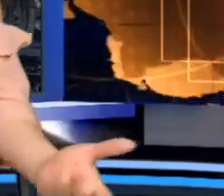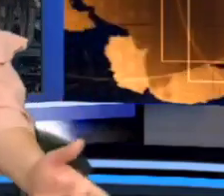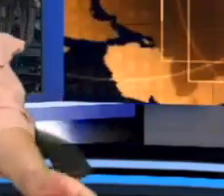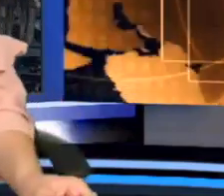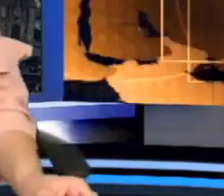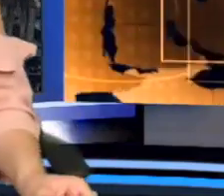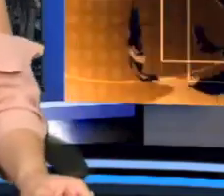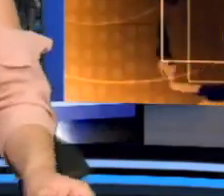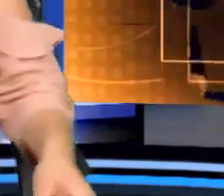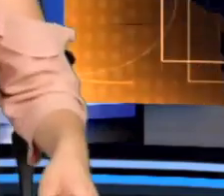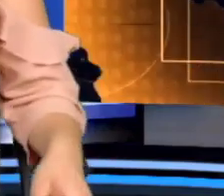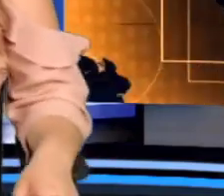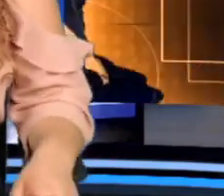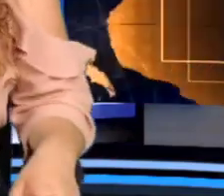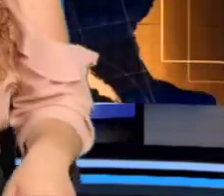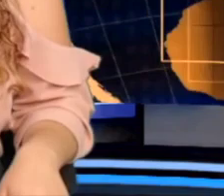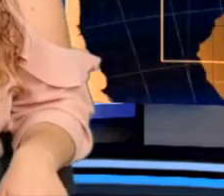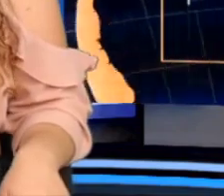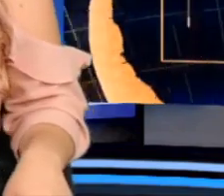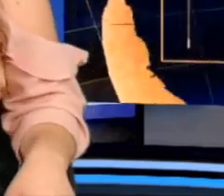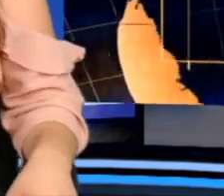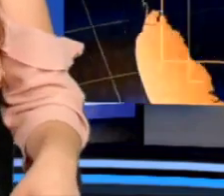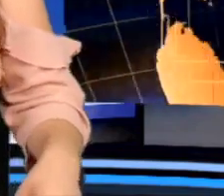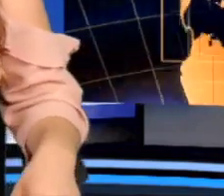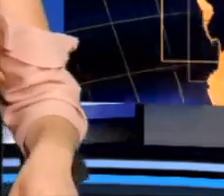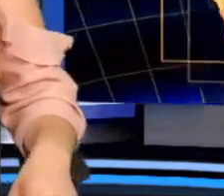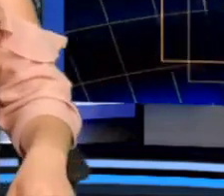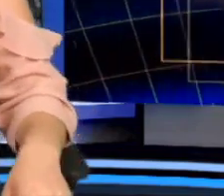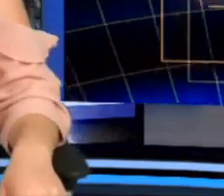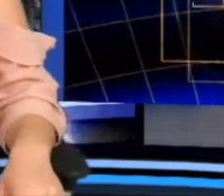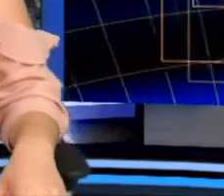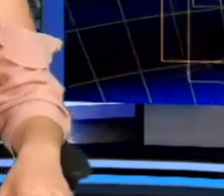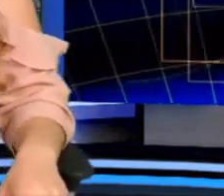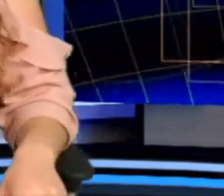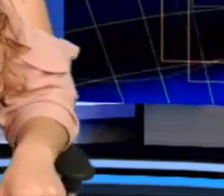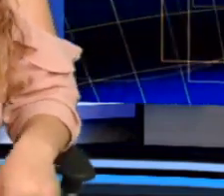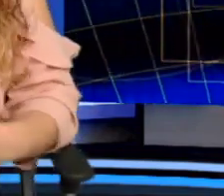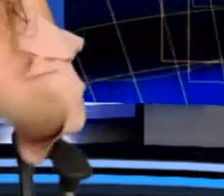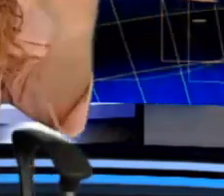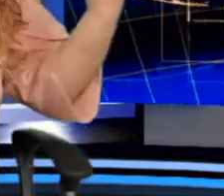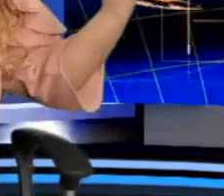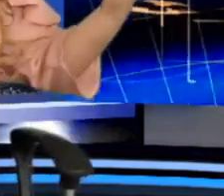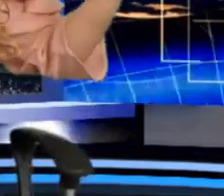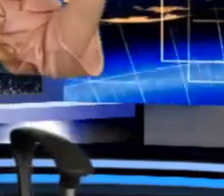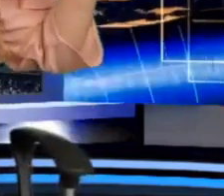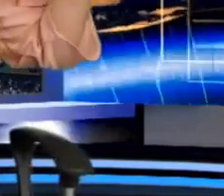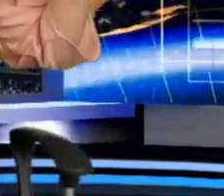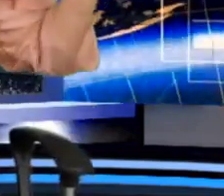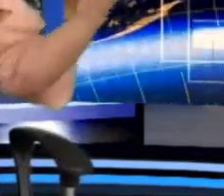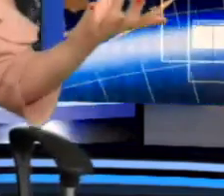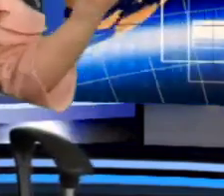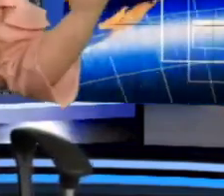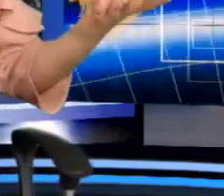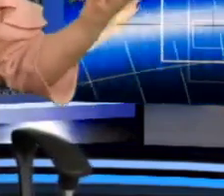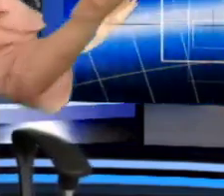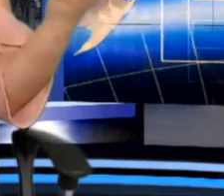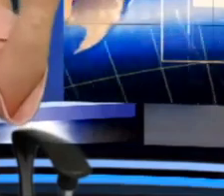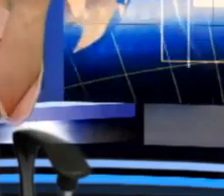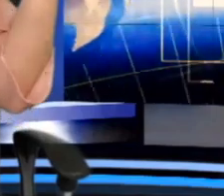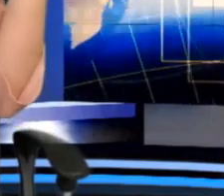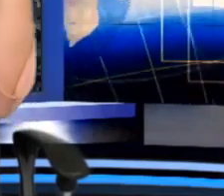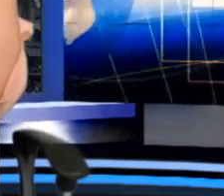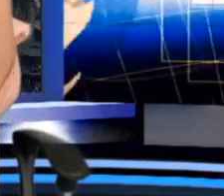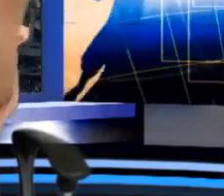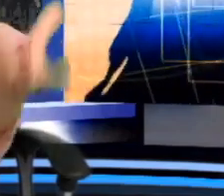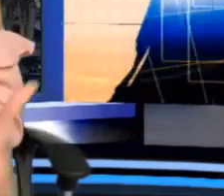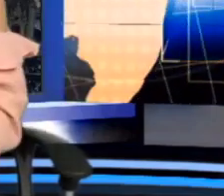les alcanza el dinero del presupuesto federal, el dinero que el presidente les está entregando. ¿Cómo jodidos va a alcanzar el dinero si no